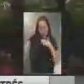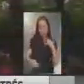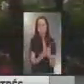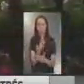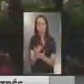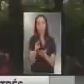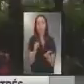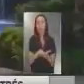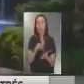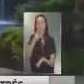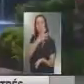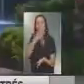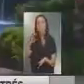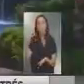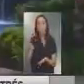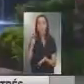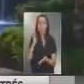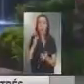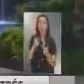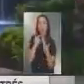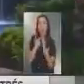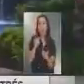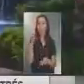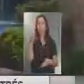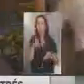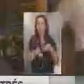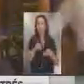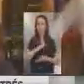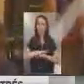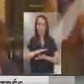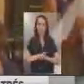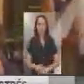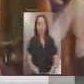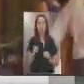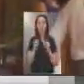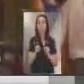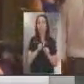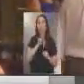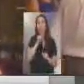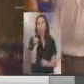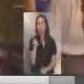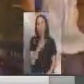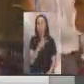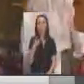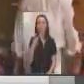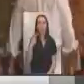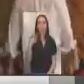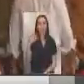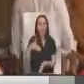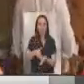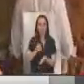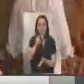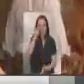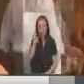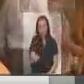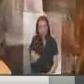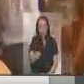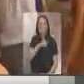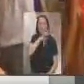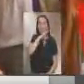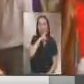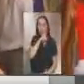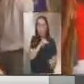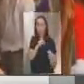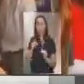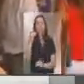madrugada. Se esperan 400 afortunados fiesteros. Bueno, este lujo tiene un costo de 225 mil pesos por persona para los